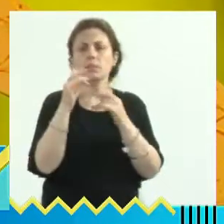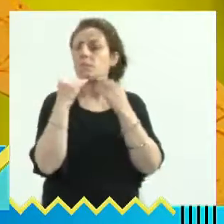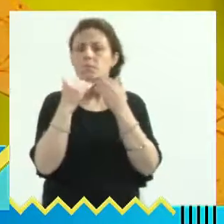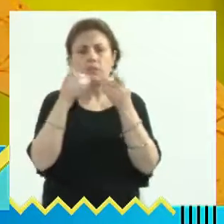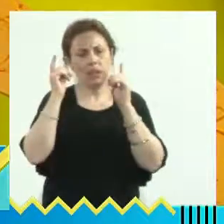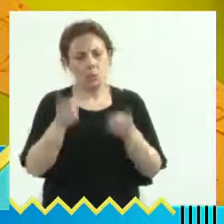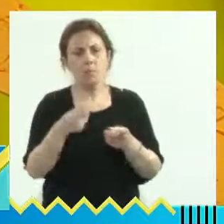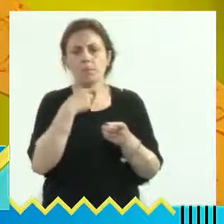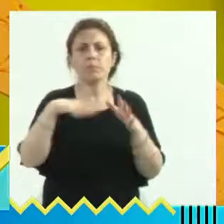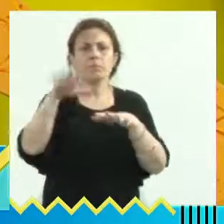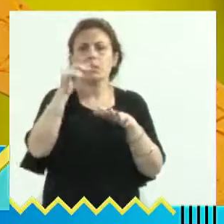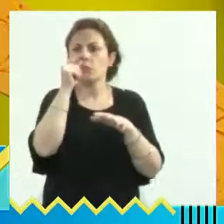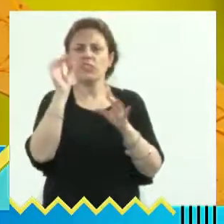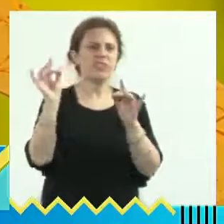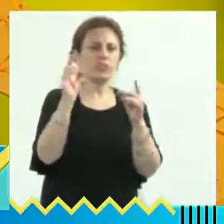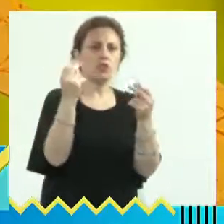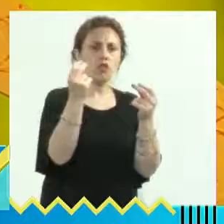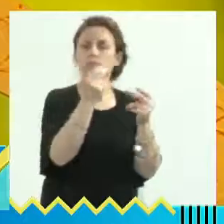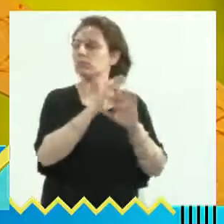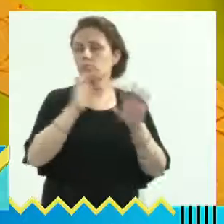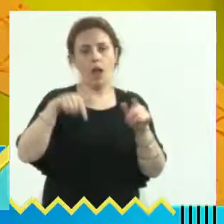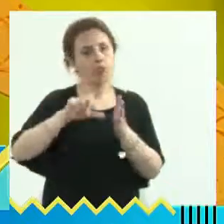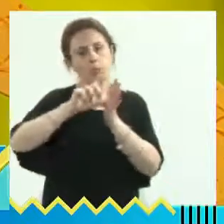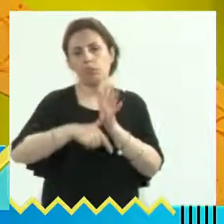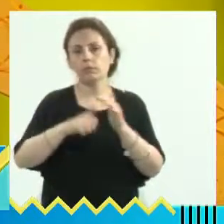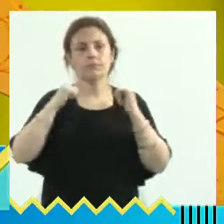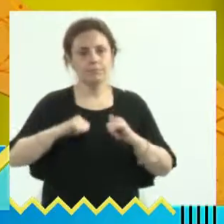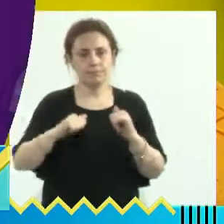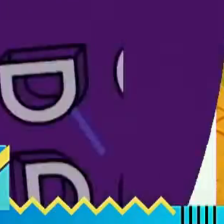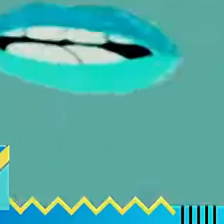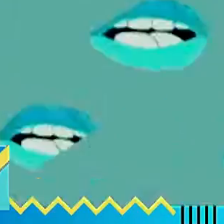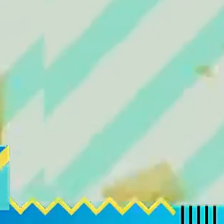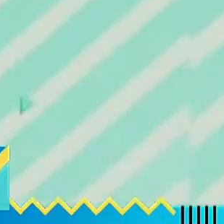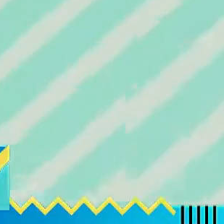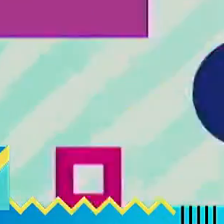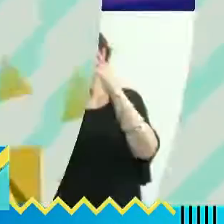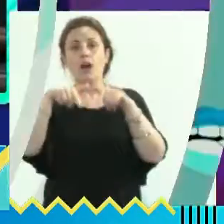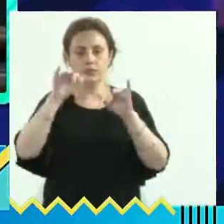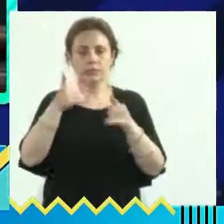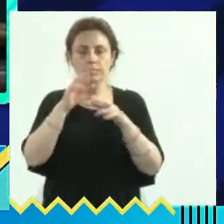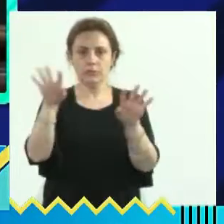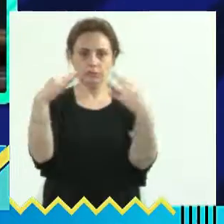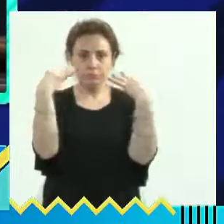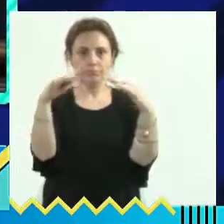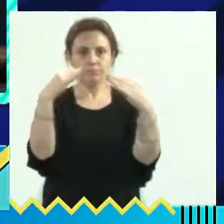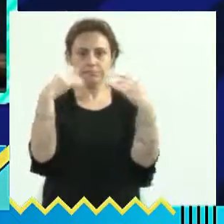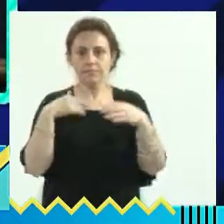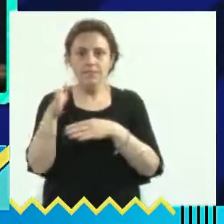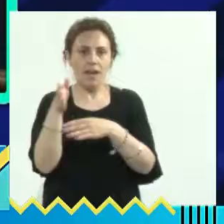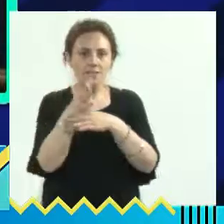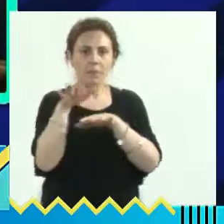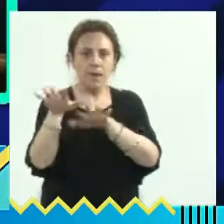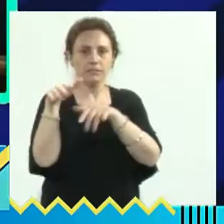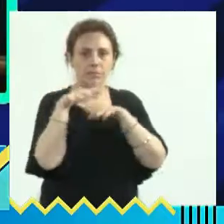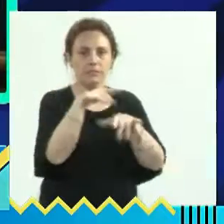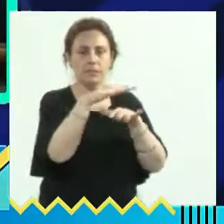de la política, ya no se puede hacer, digamos, como que no se ve. Justamente lo que hicieron es que las vean las jóvenes. Y